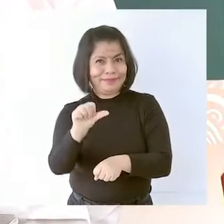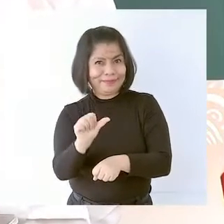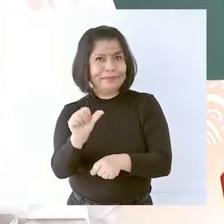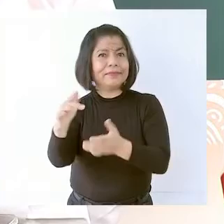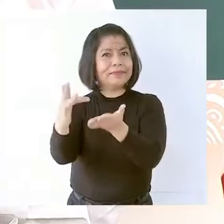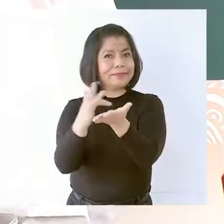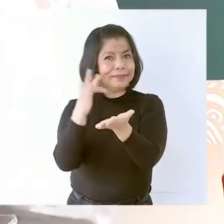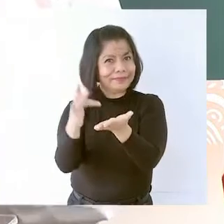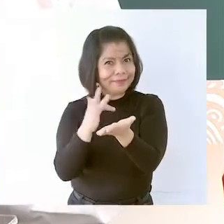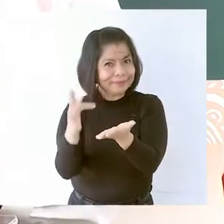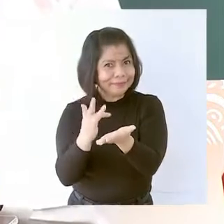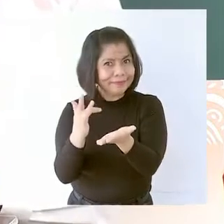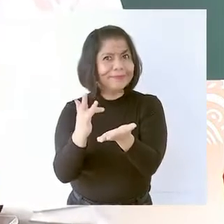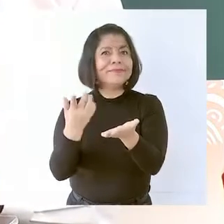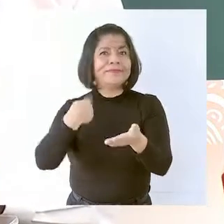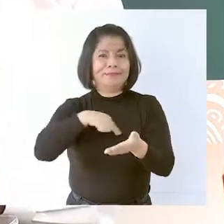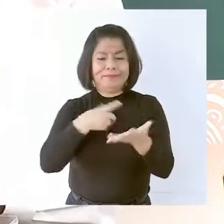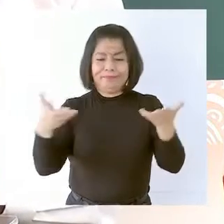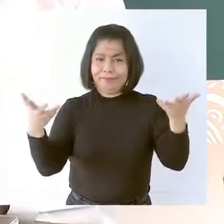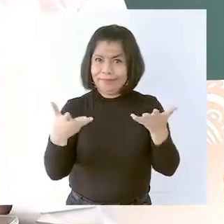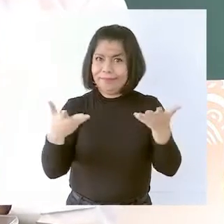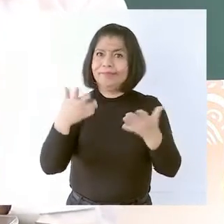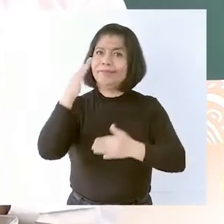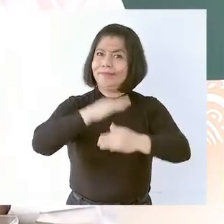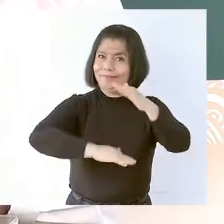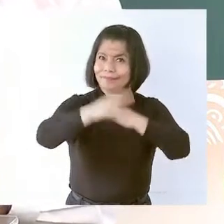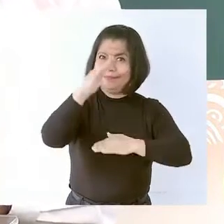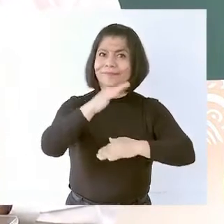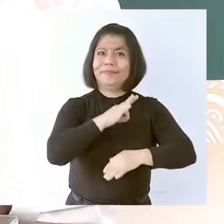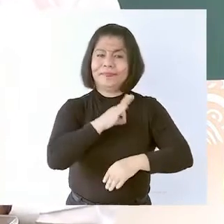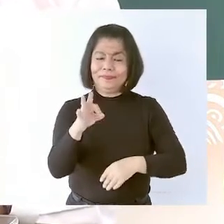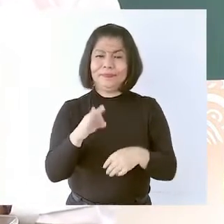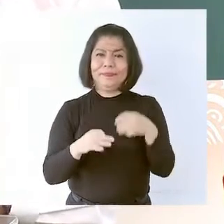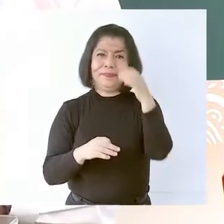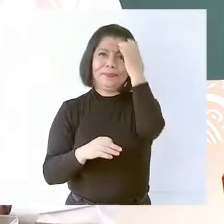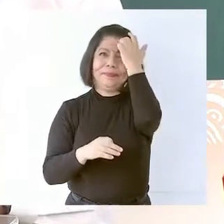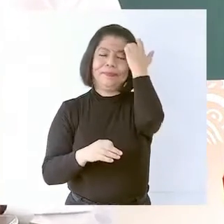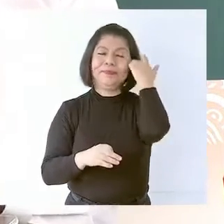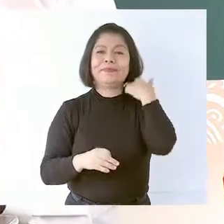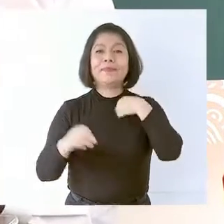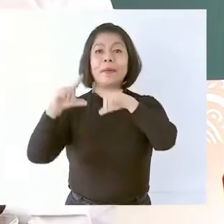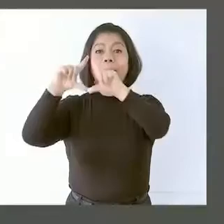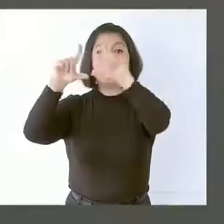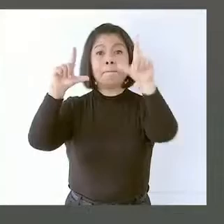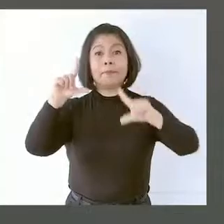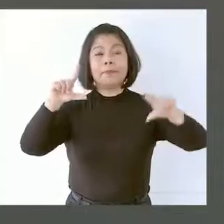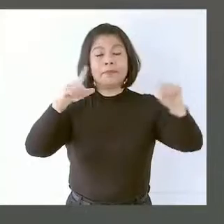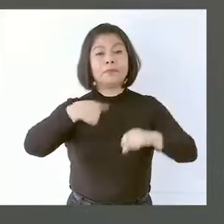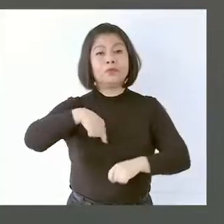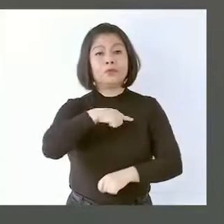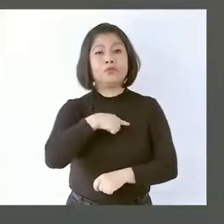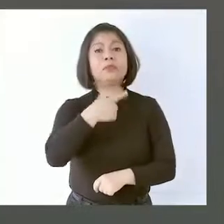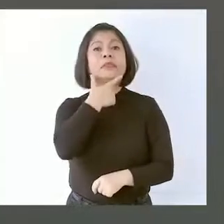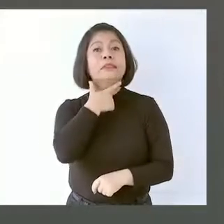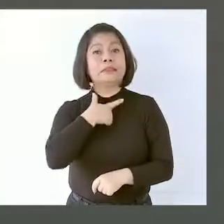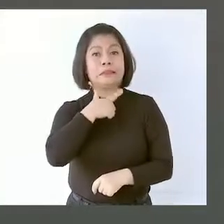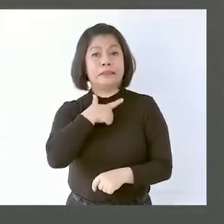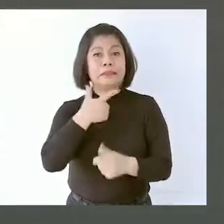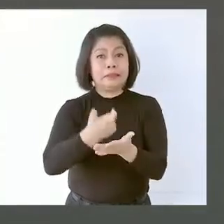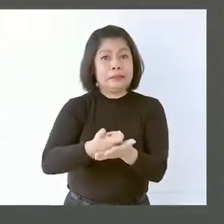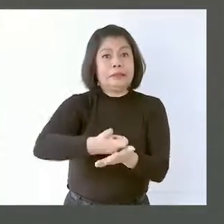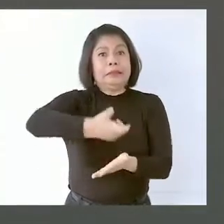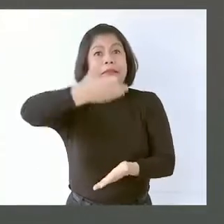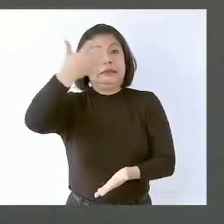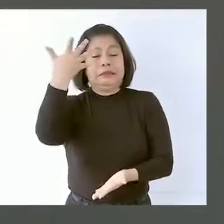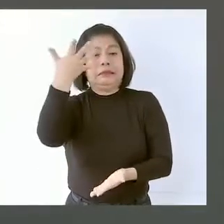gasolinazos, sin endeudar al país, nada más manejando el presupuesto